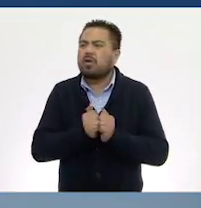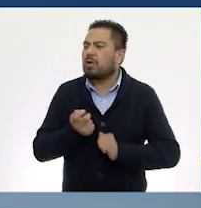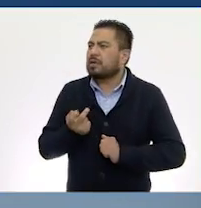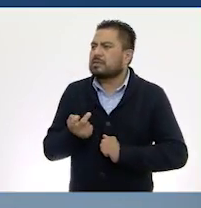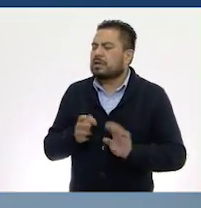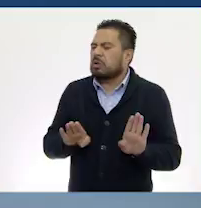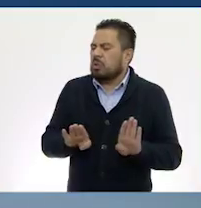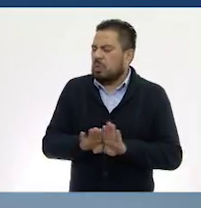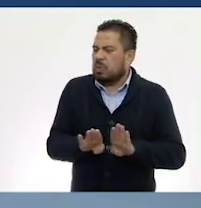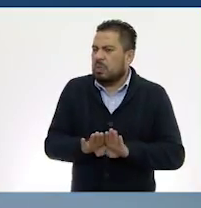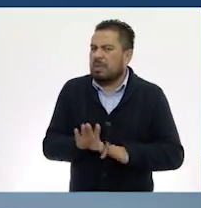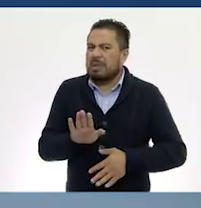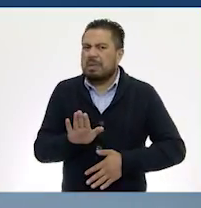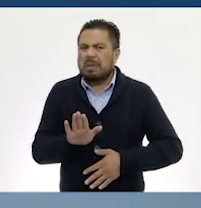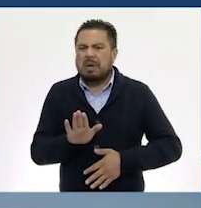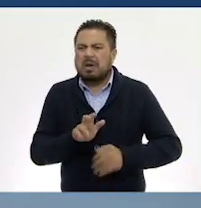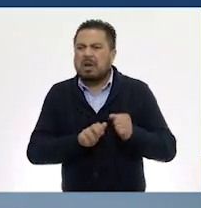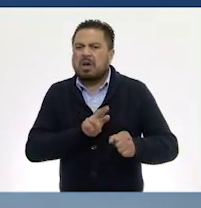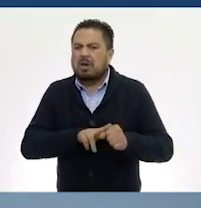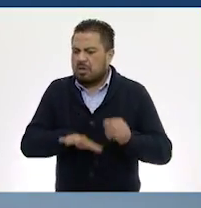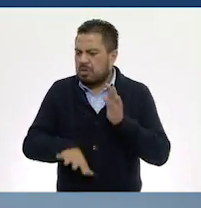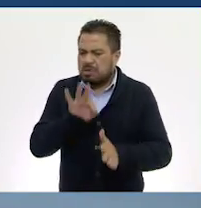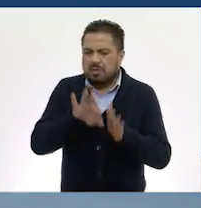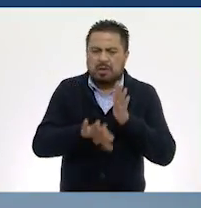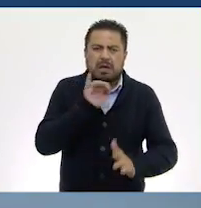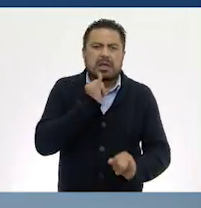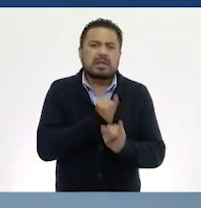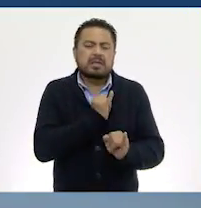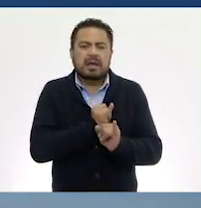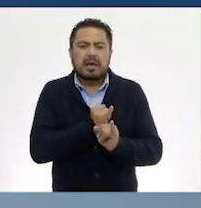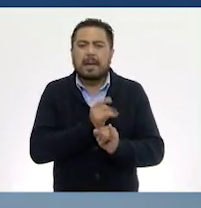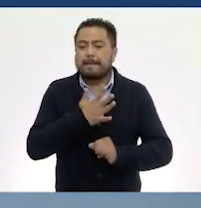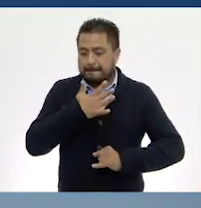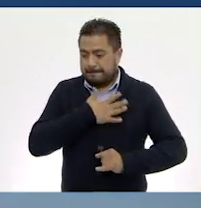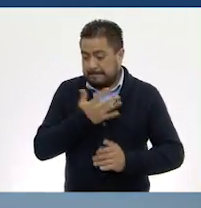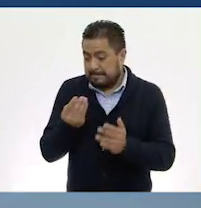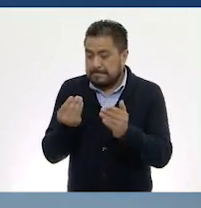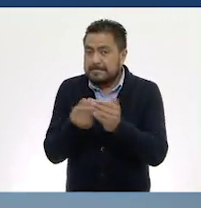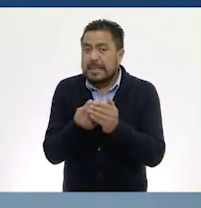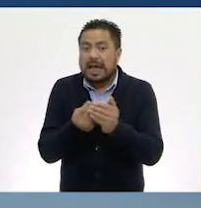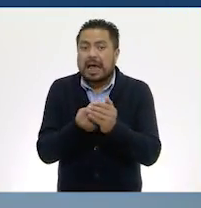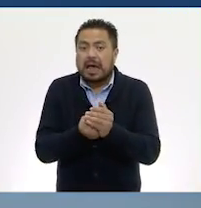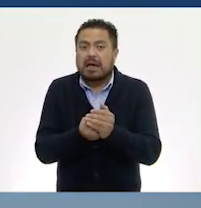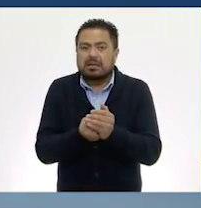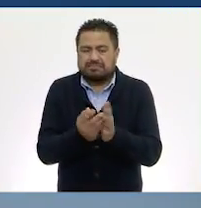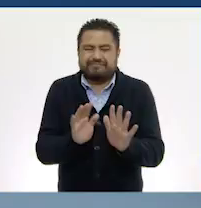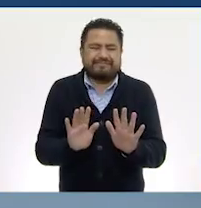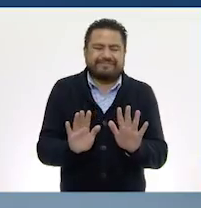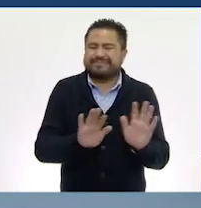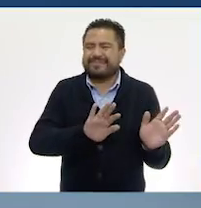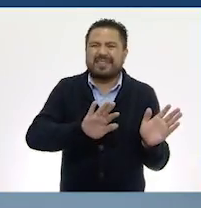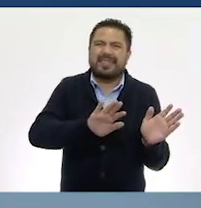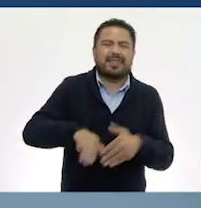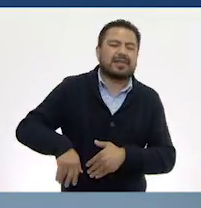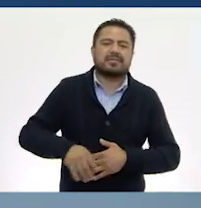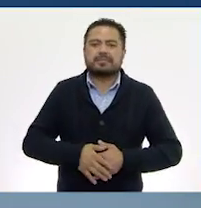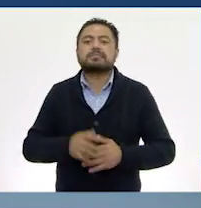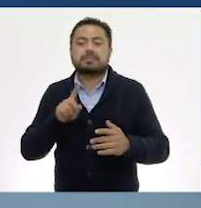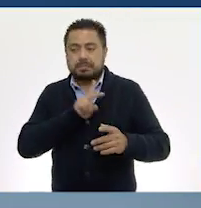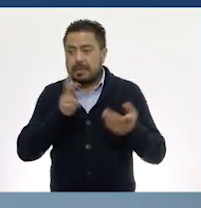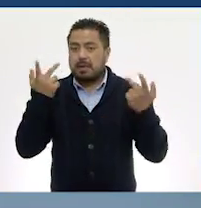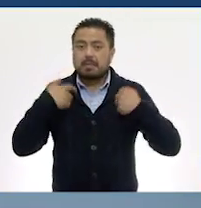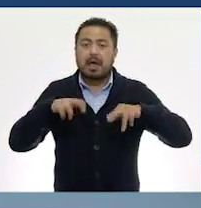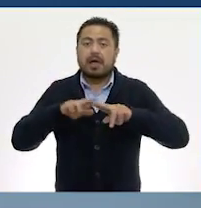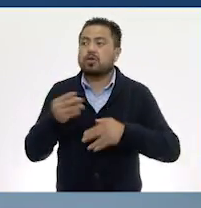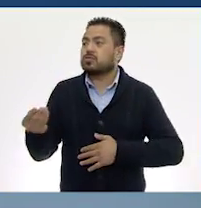Es como muy normal buscar en internet. Y de nuestras clases, pues ni se diga. Mi maestra me